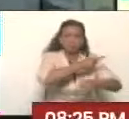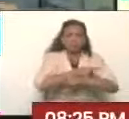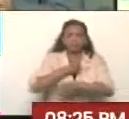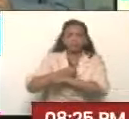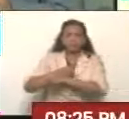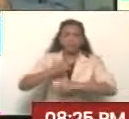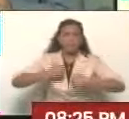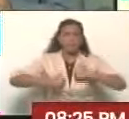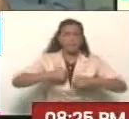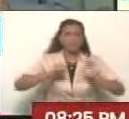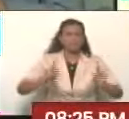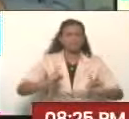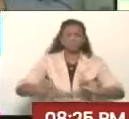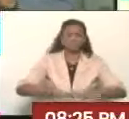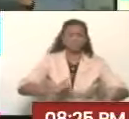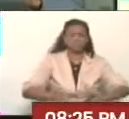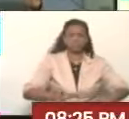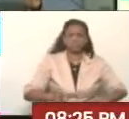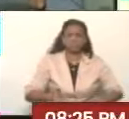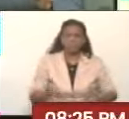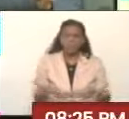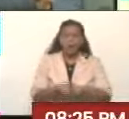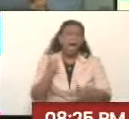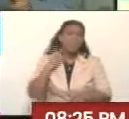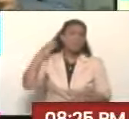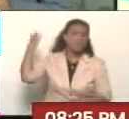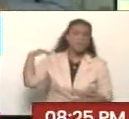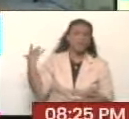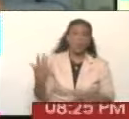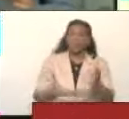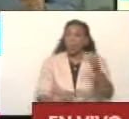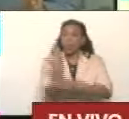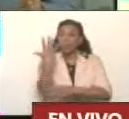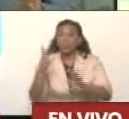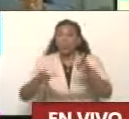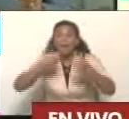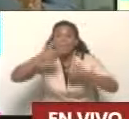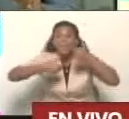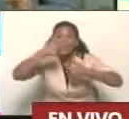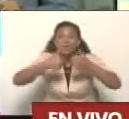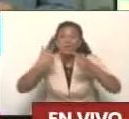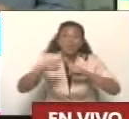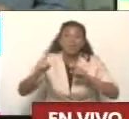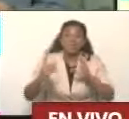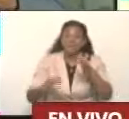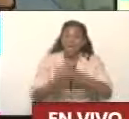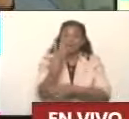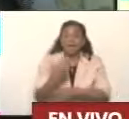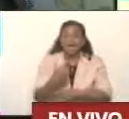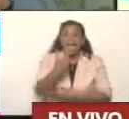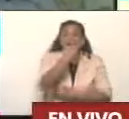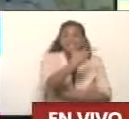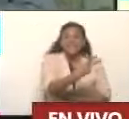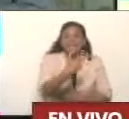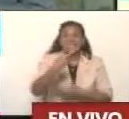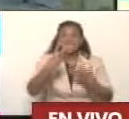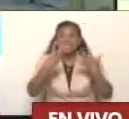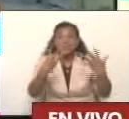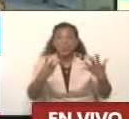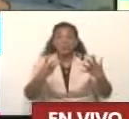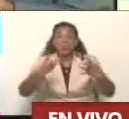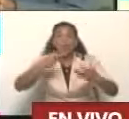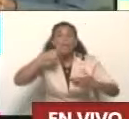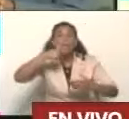absolutamente cavernícola, para que no surjan otras opciones. En Venezuela hay 38 partidos.